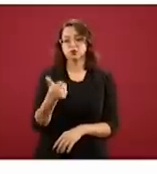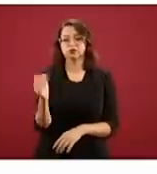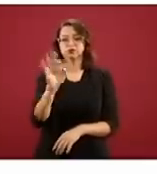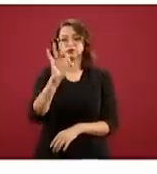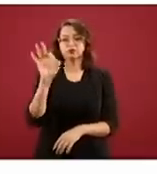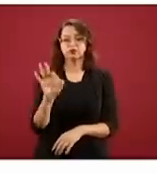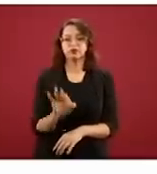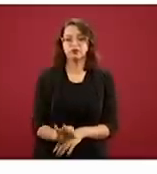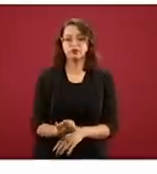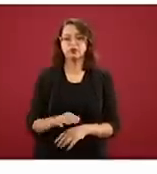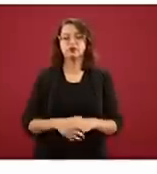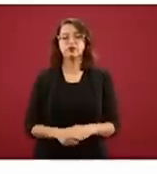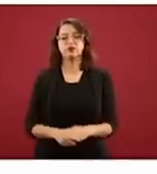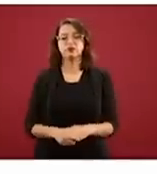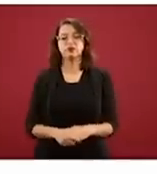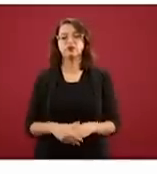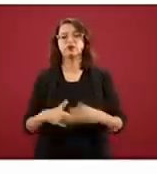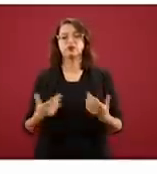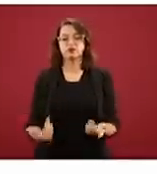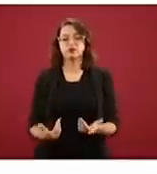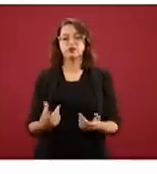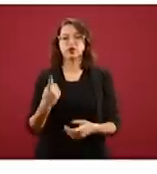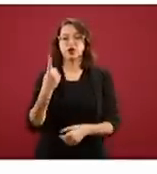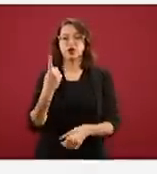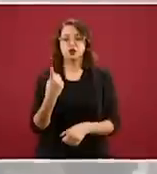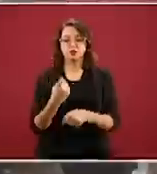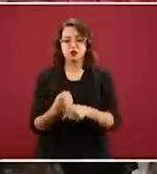1.6%. Ese es el comportamiento a partir del